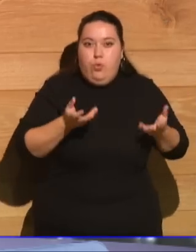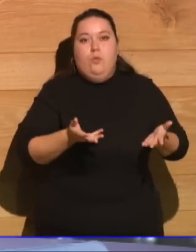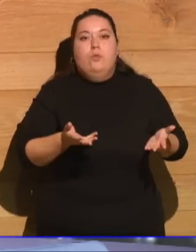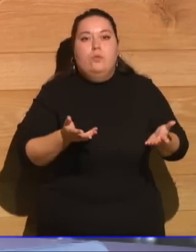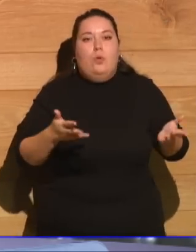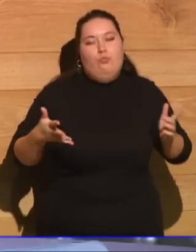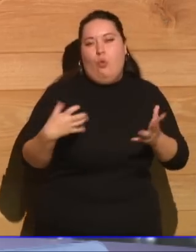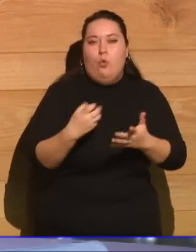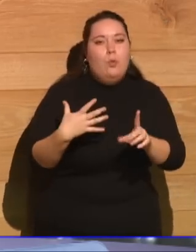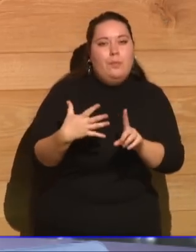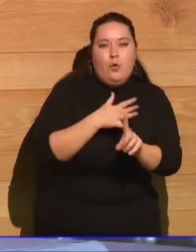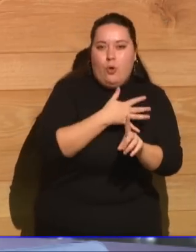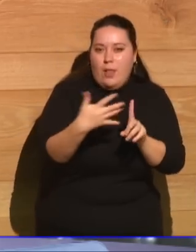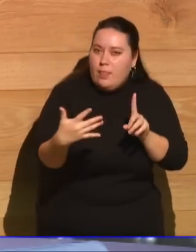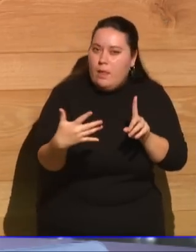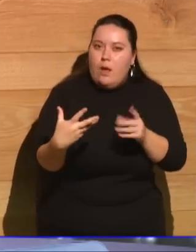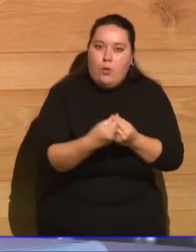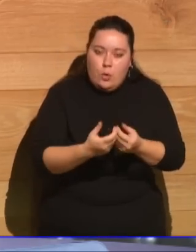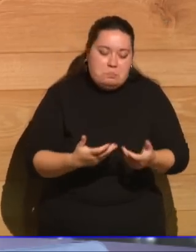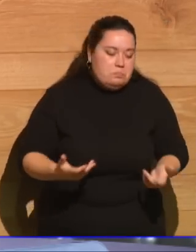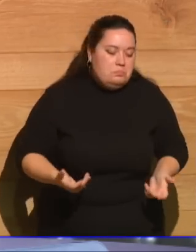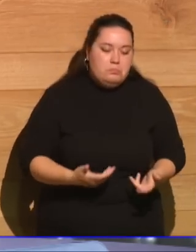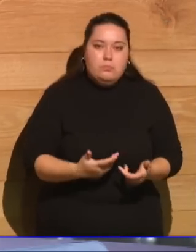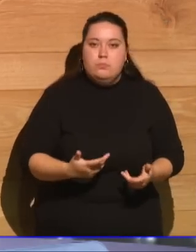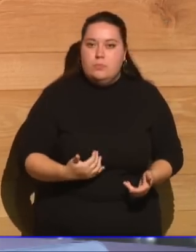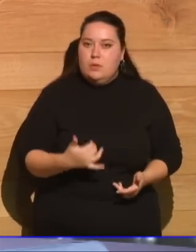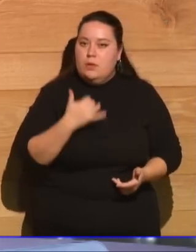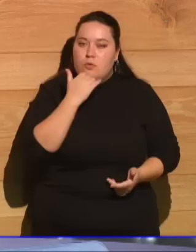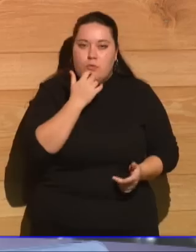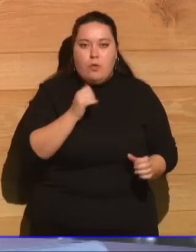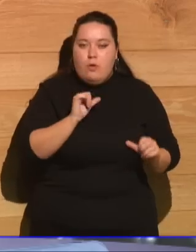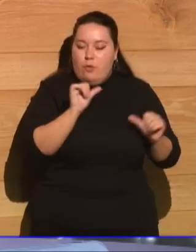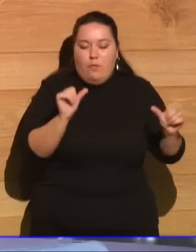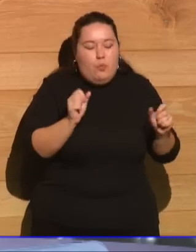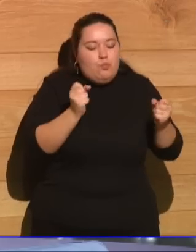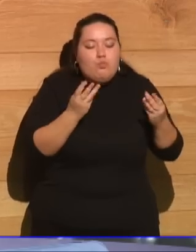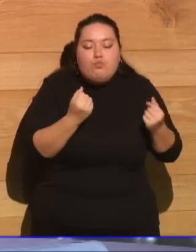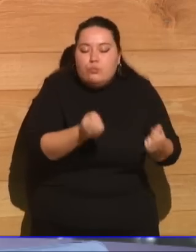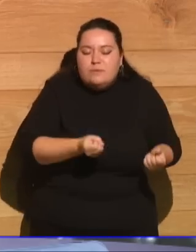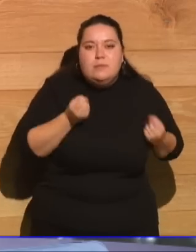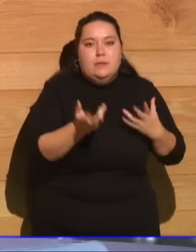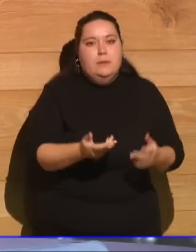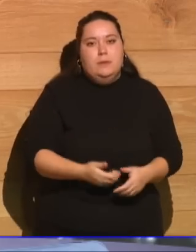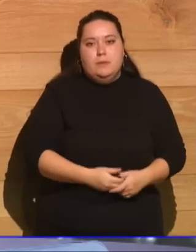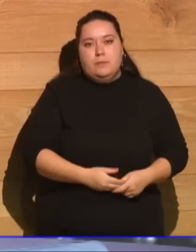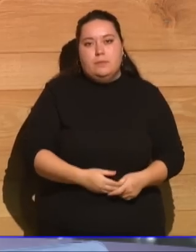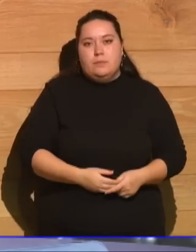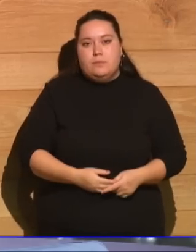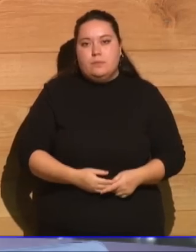violencia del momento y en fin, y de una forma enormemente expresiva. Es una de las razones por las